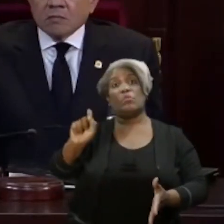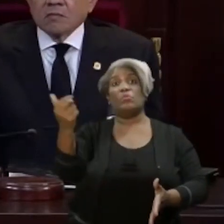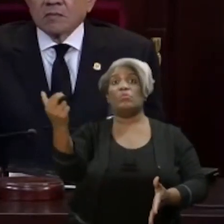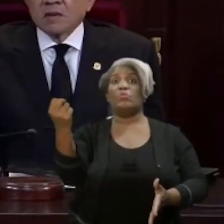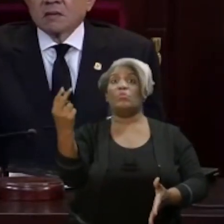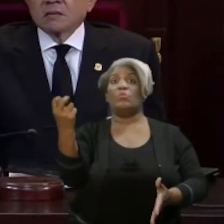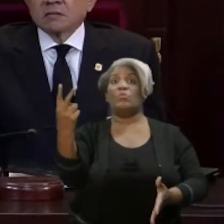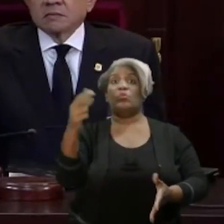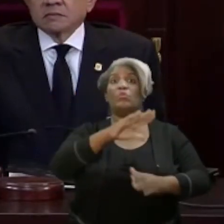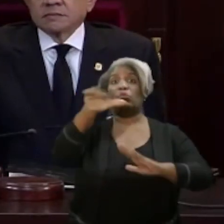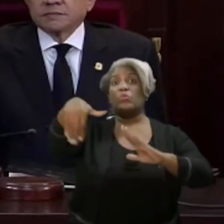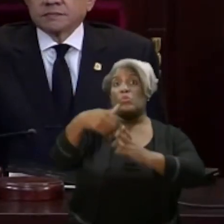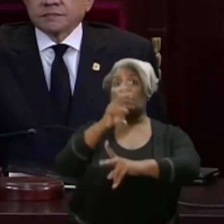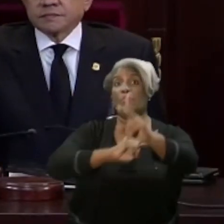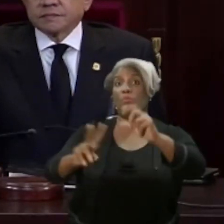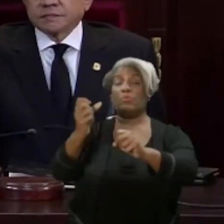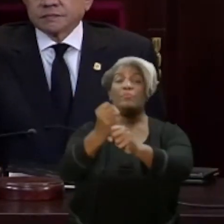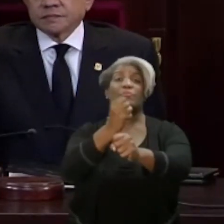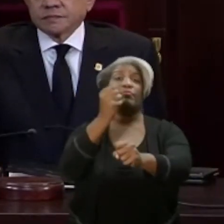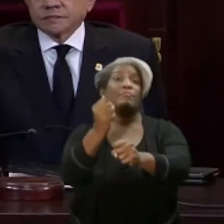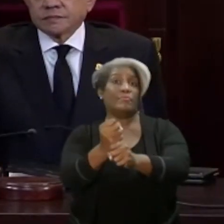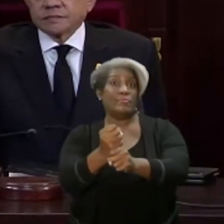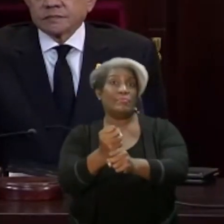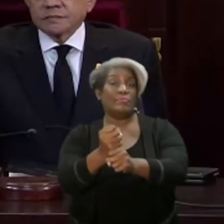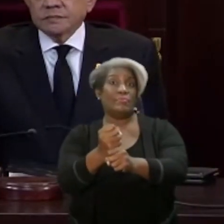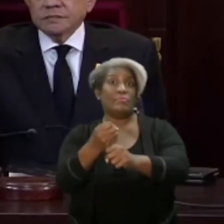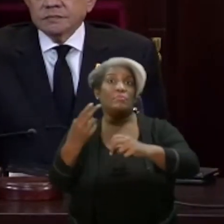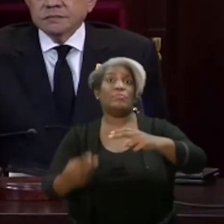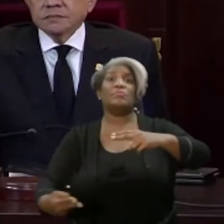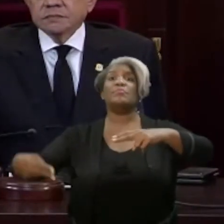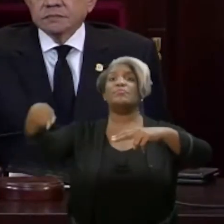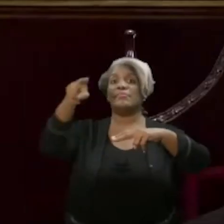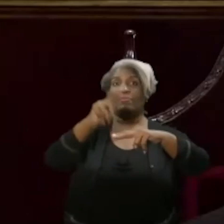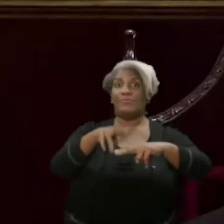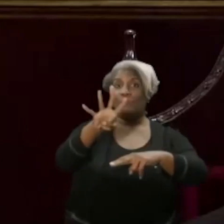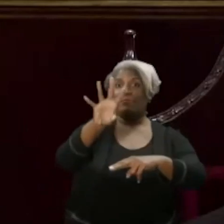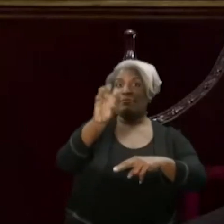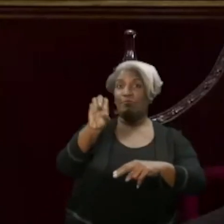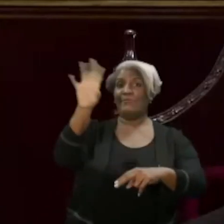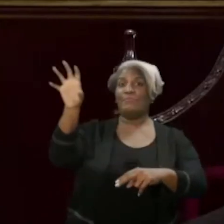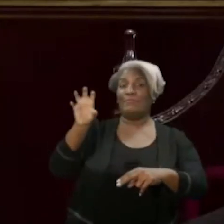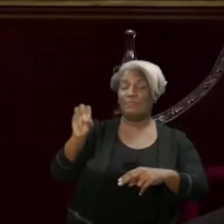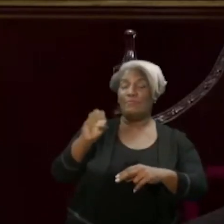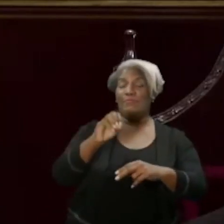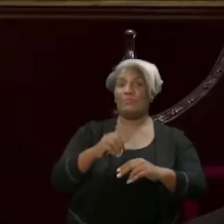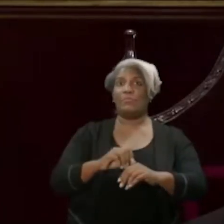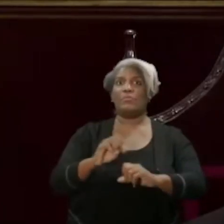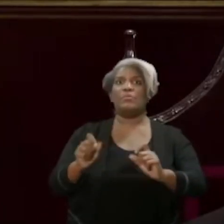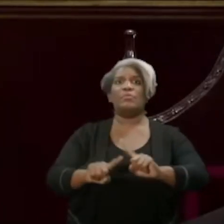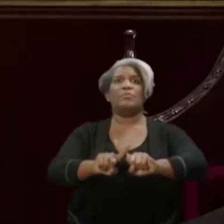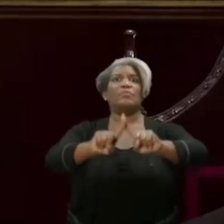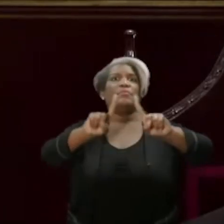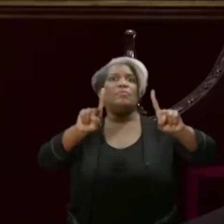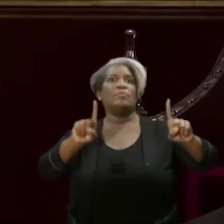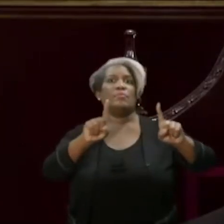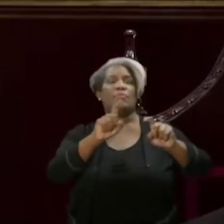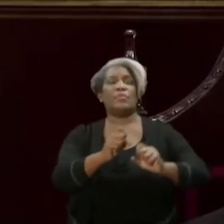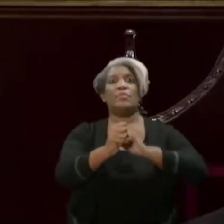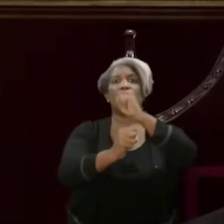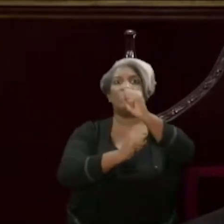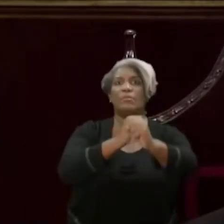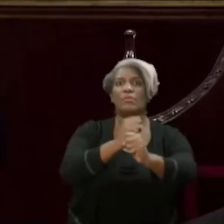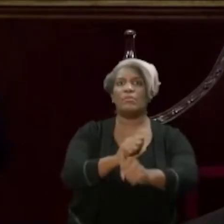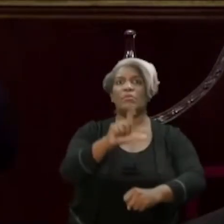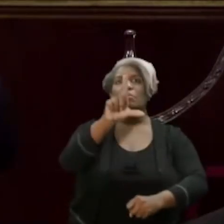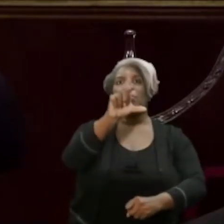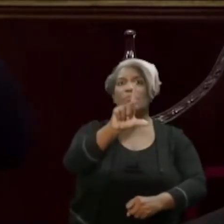38.12% de la población total ocupada, un crecimiento del 40% con relación al 2020, cuando este